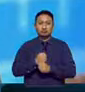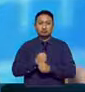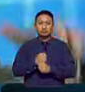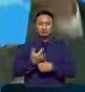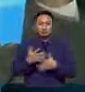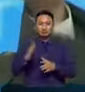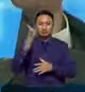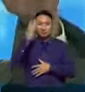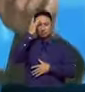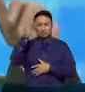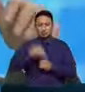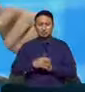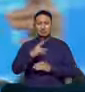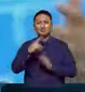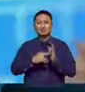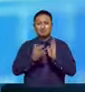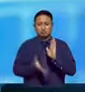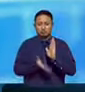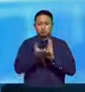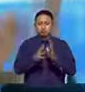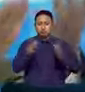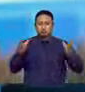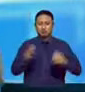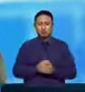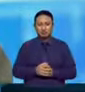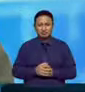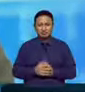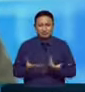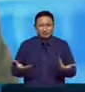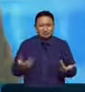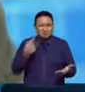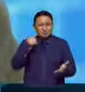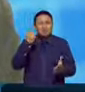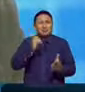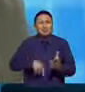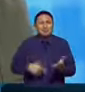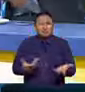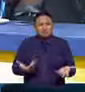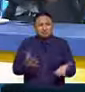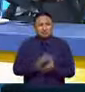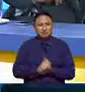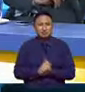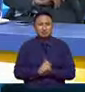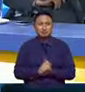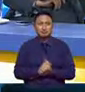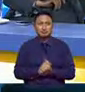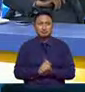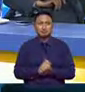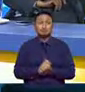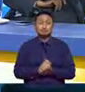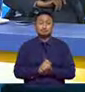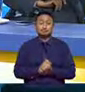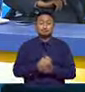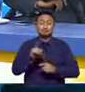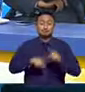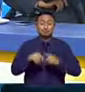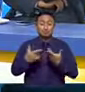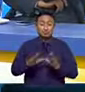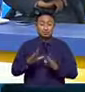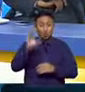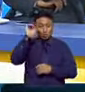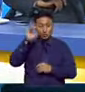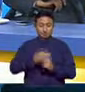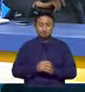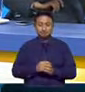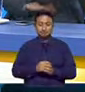qué inflar el padrón electoral de ese modo? ¿Qué sentido está comprobado? Tiene eso? Bueno, ha habido varios que han declarado, ¿no?